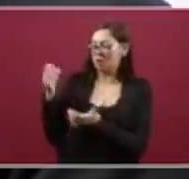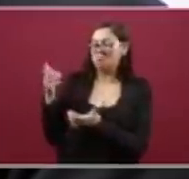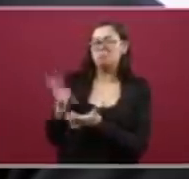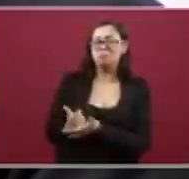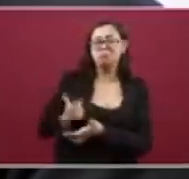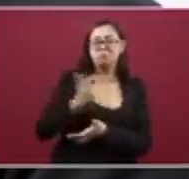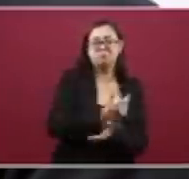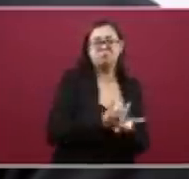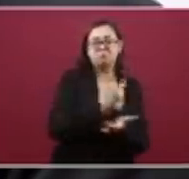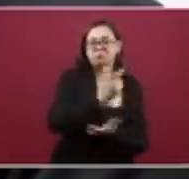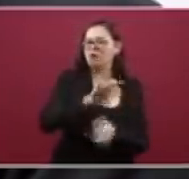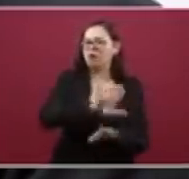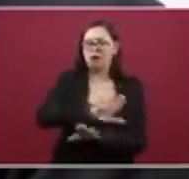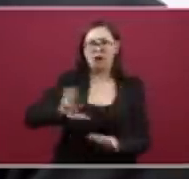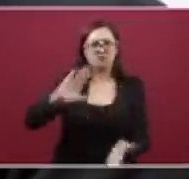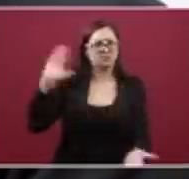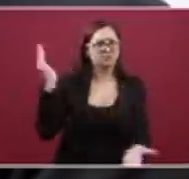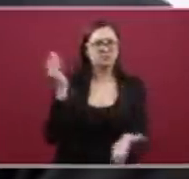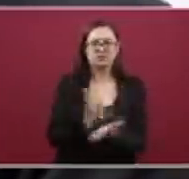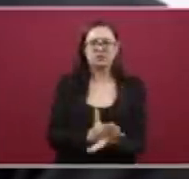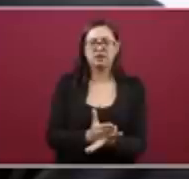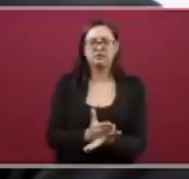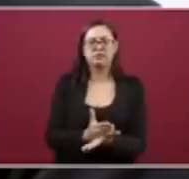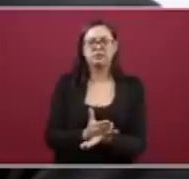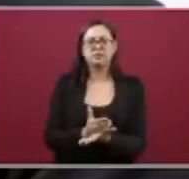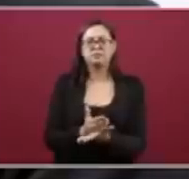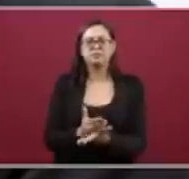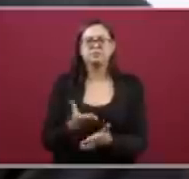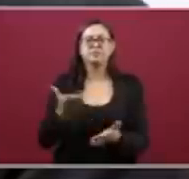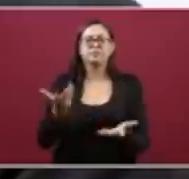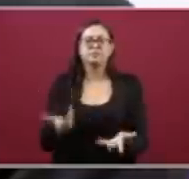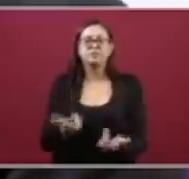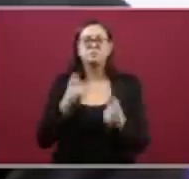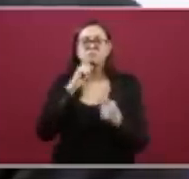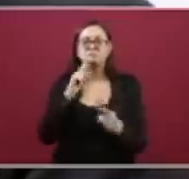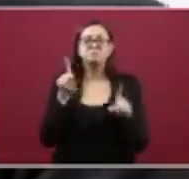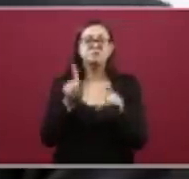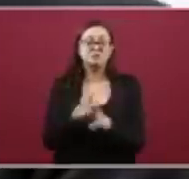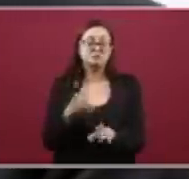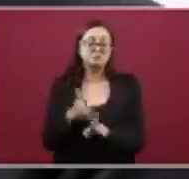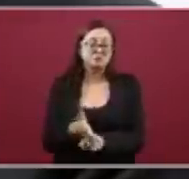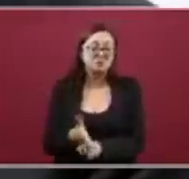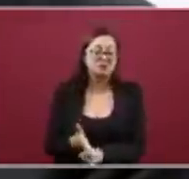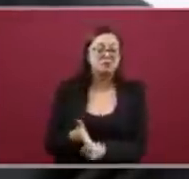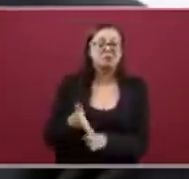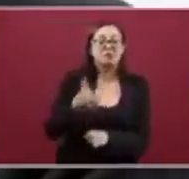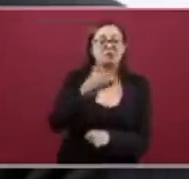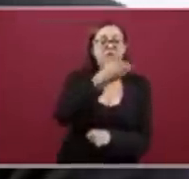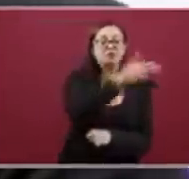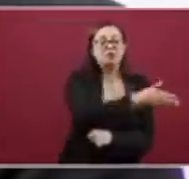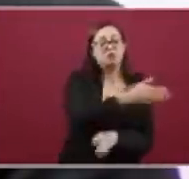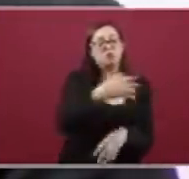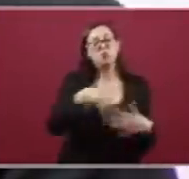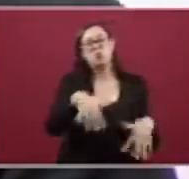acabaron los privilegios de la otrora burocracia dorada